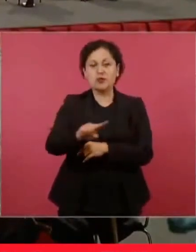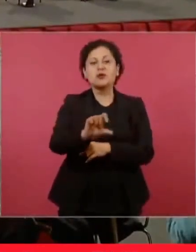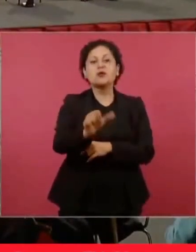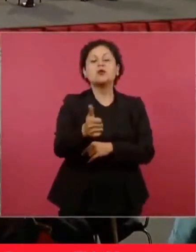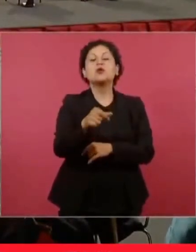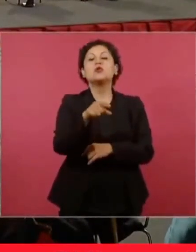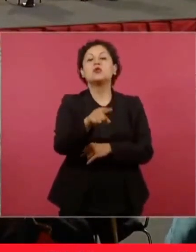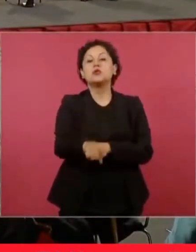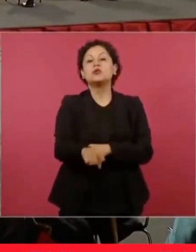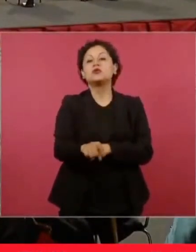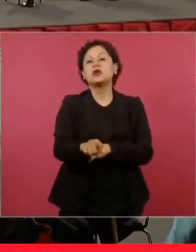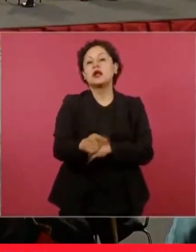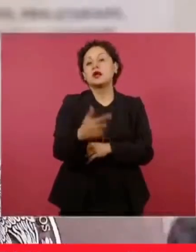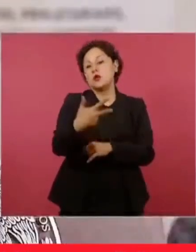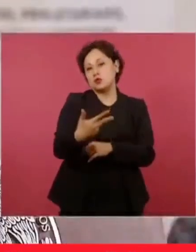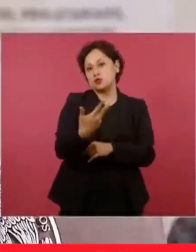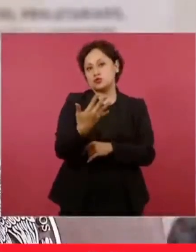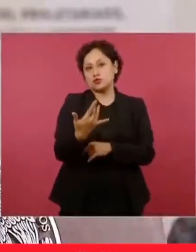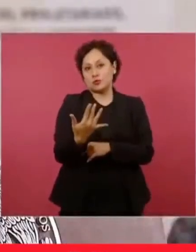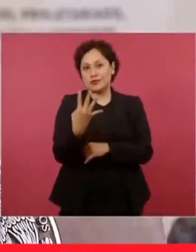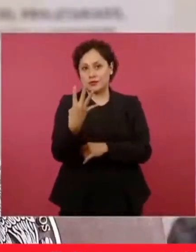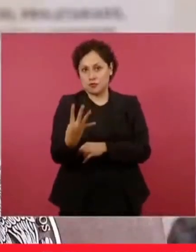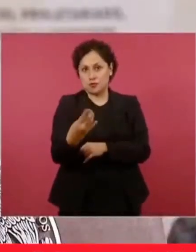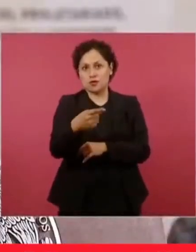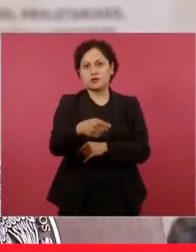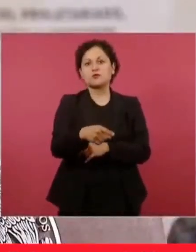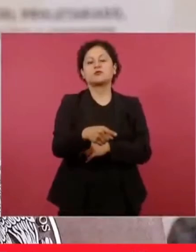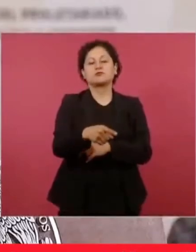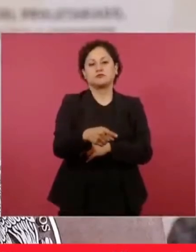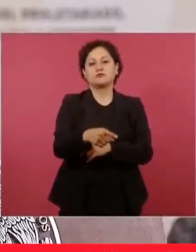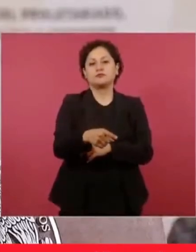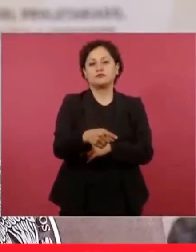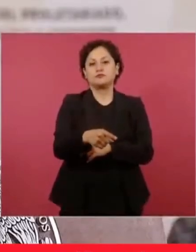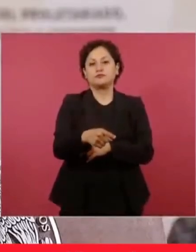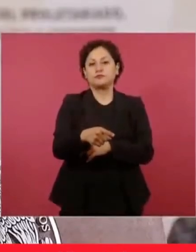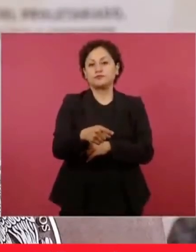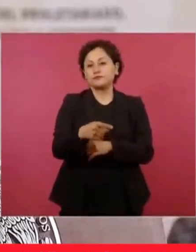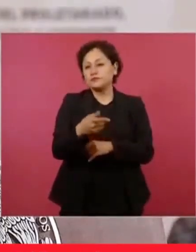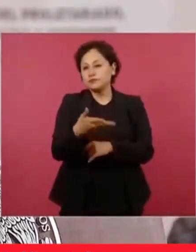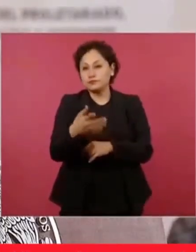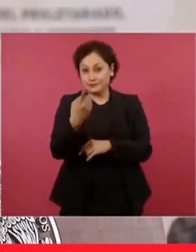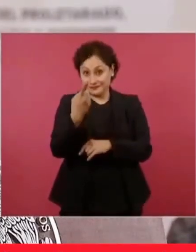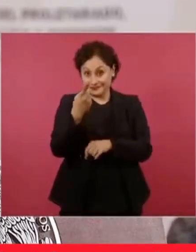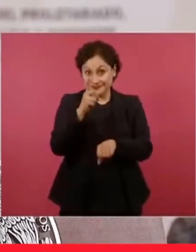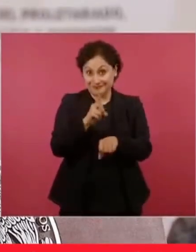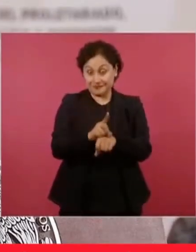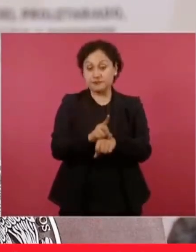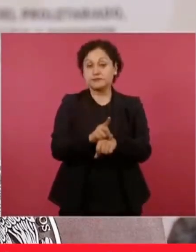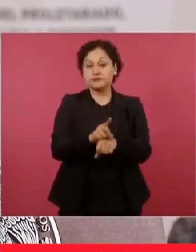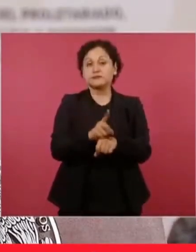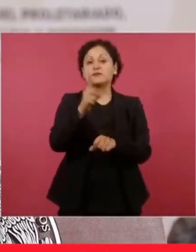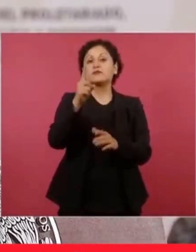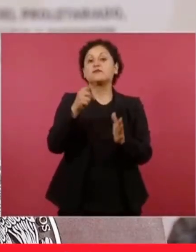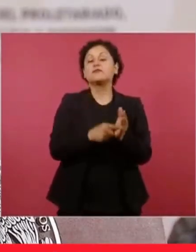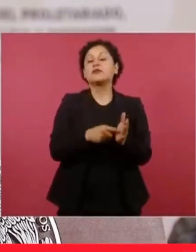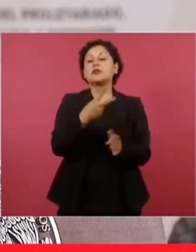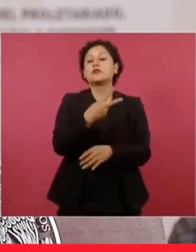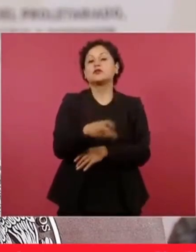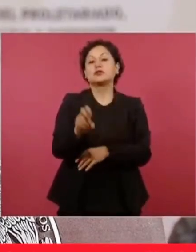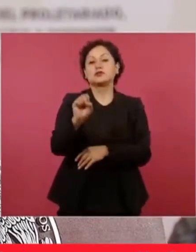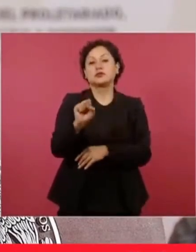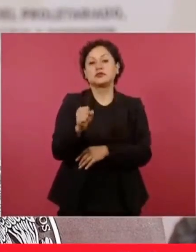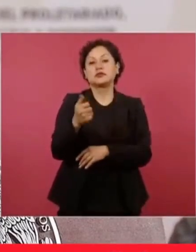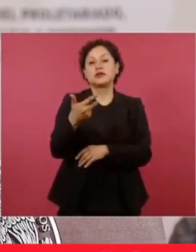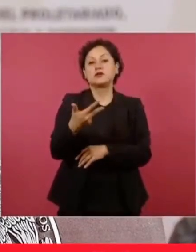las 20:54 de 14 megawatts. La desconexión total de ese día de generación fue 1,268